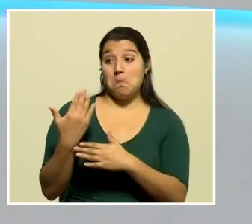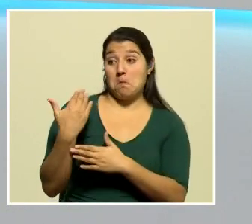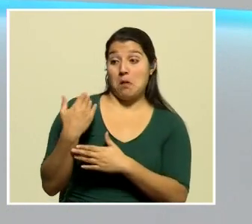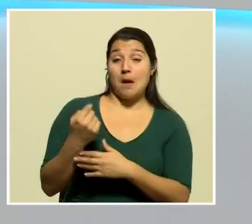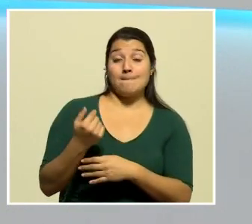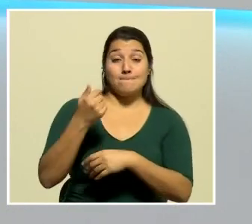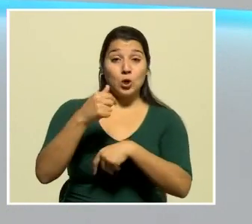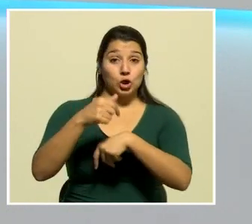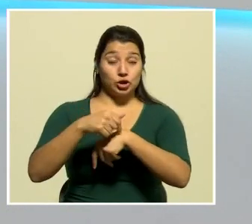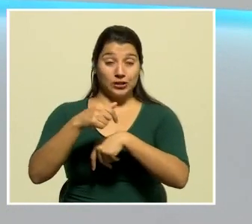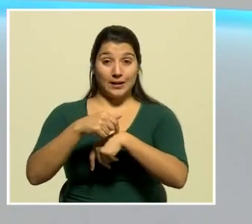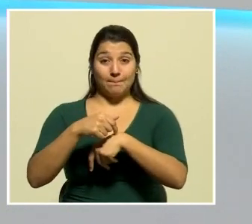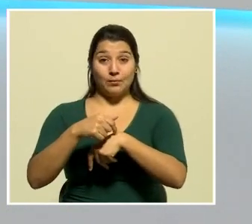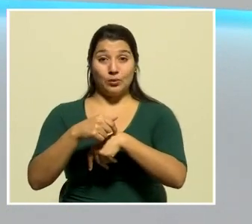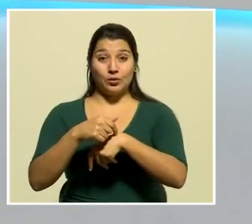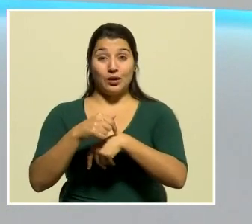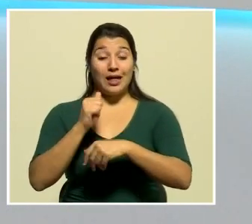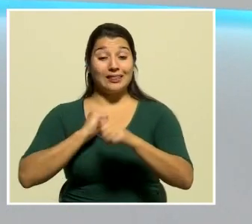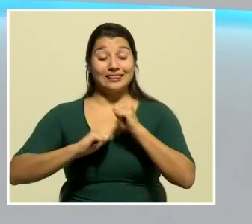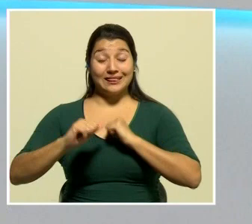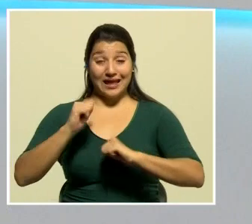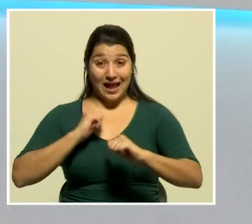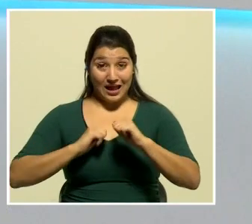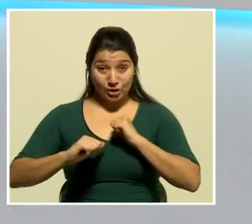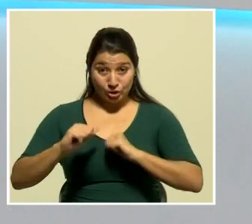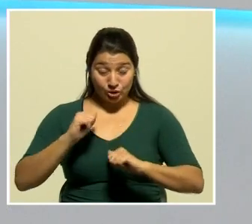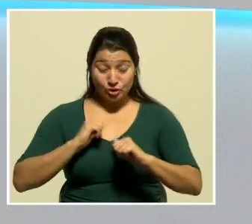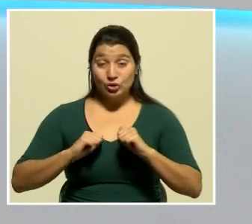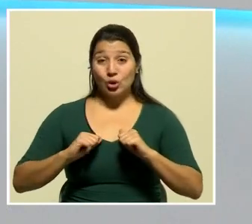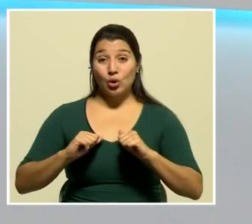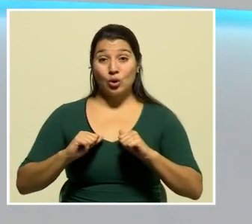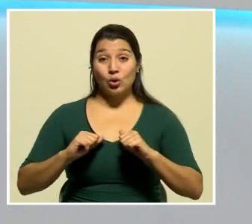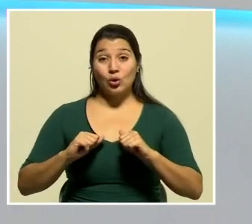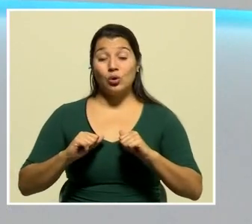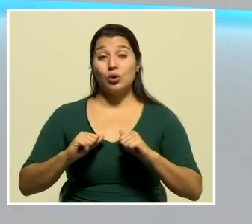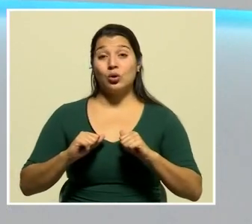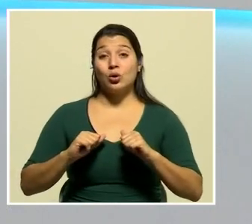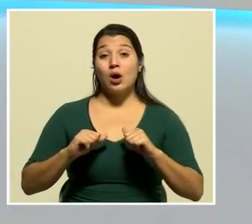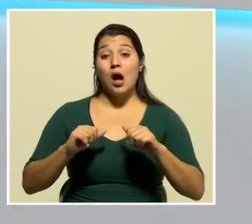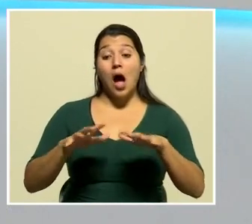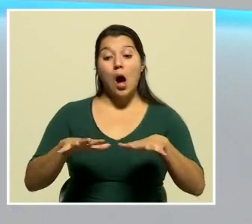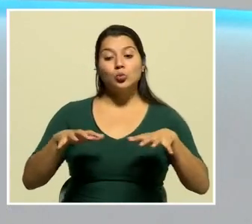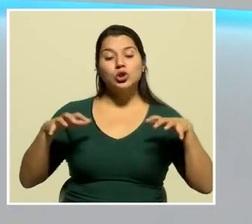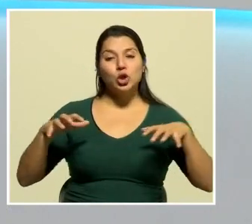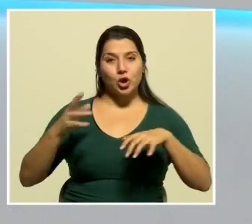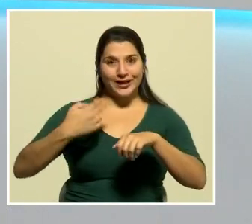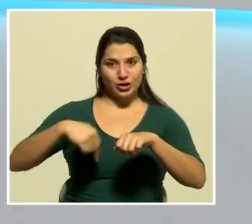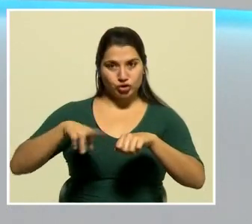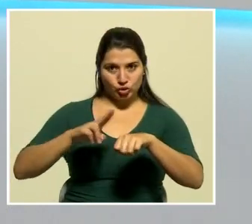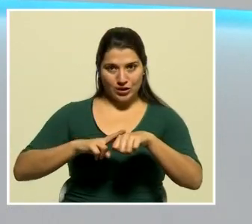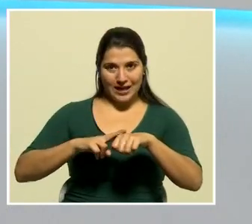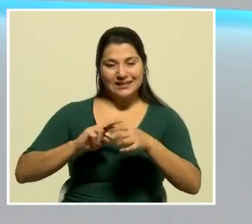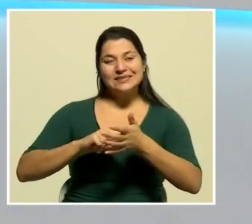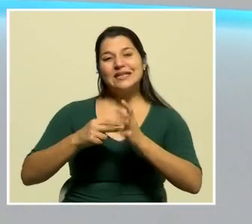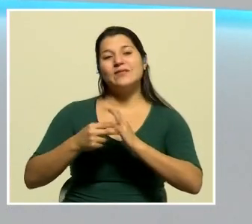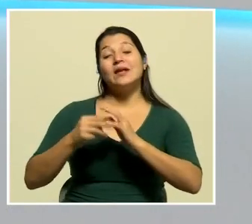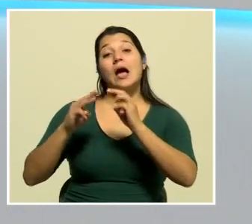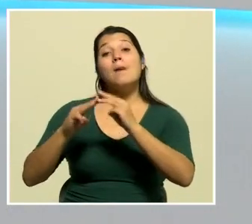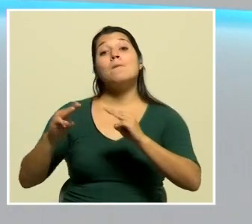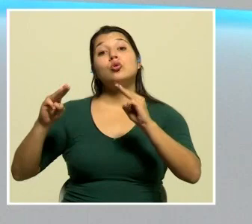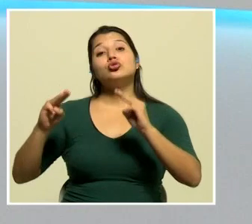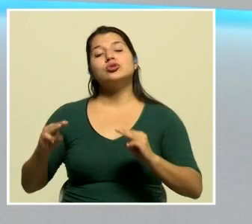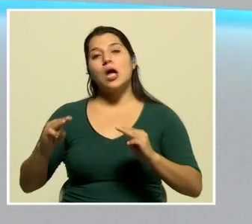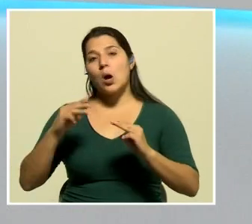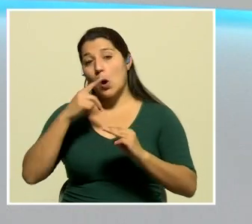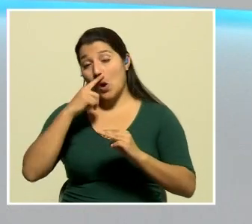pocos minutos el Teatro Auditorio Nacional decidió, es decir, el Museo de los Niños